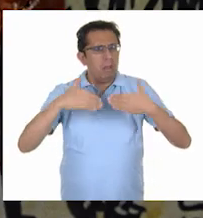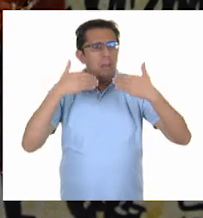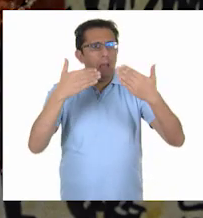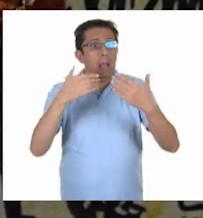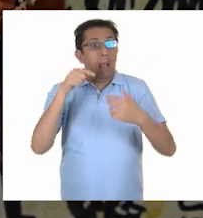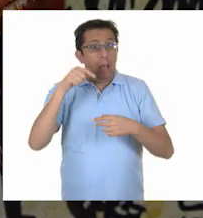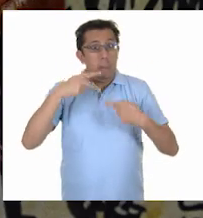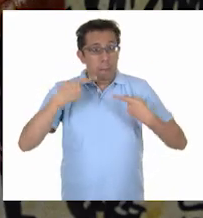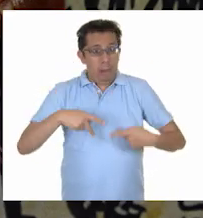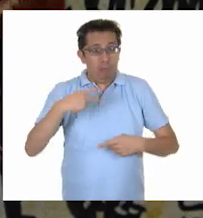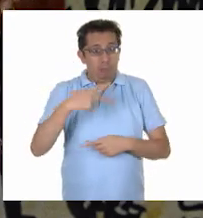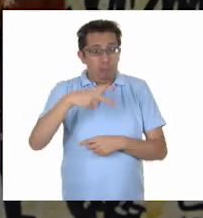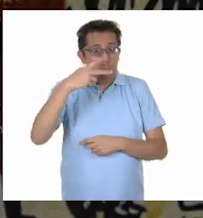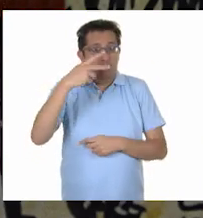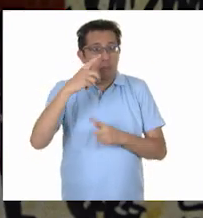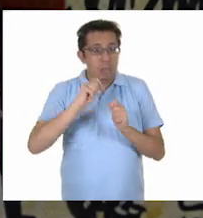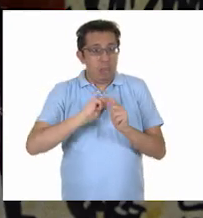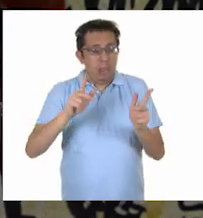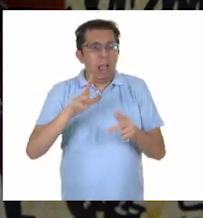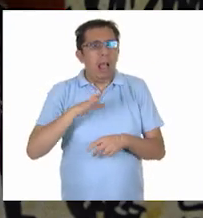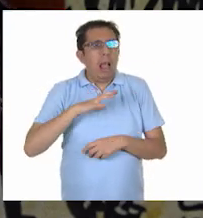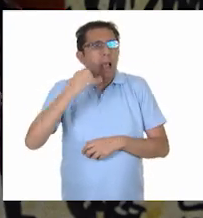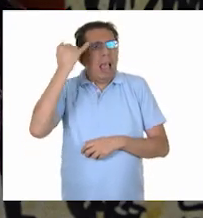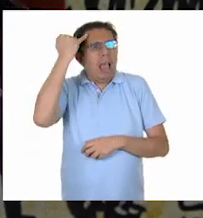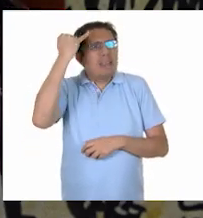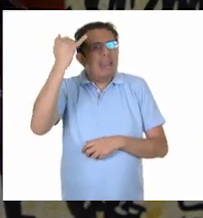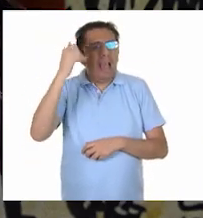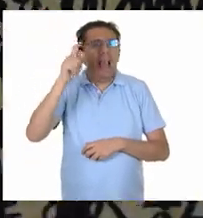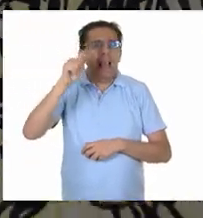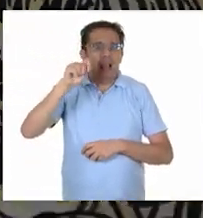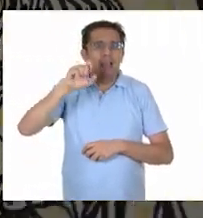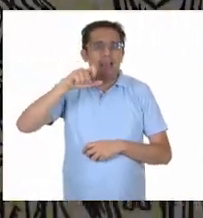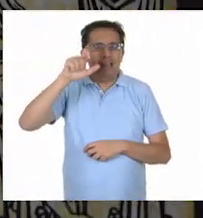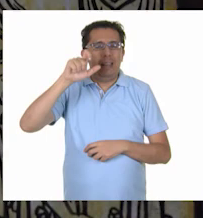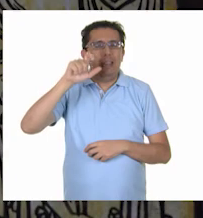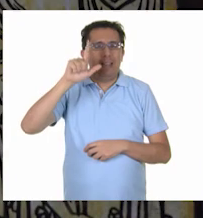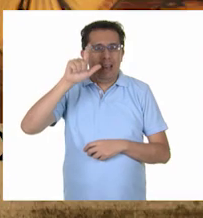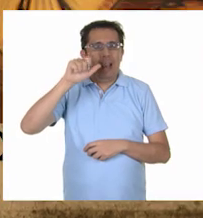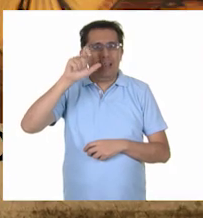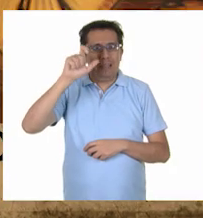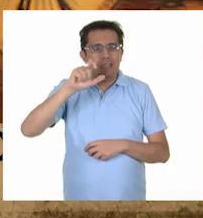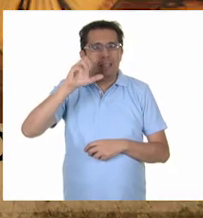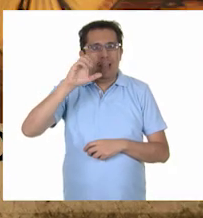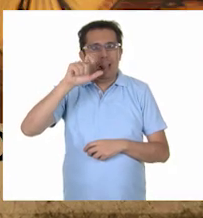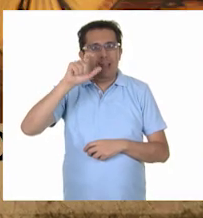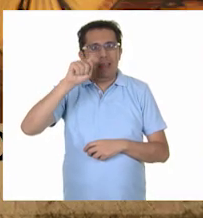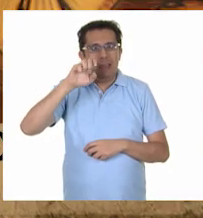tiene un criterio que nosotros le llamamos la tlaxcaltequidad.